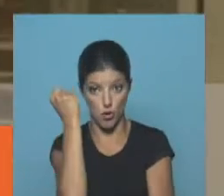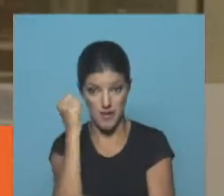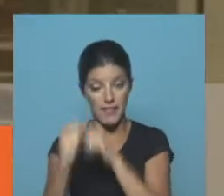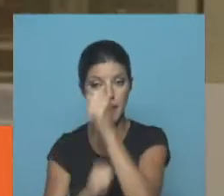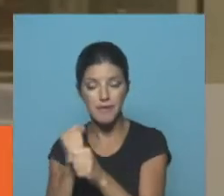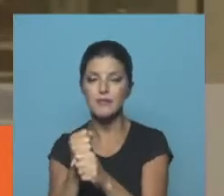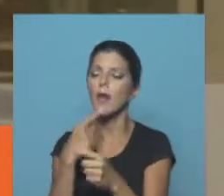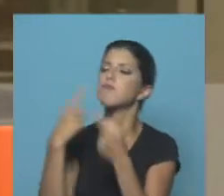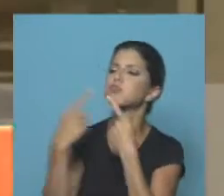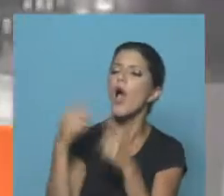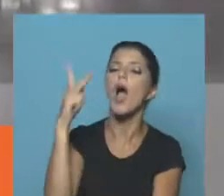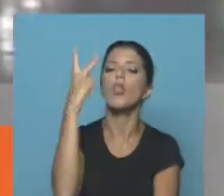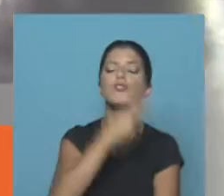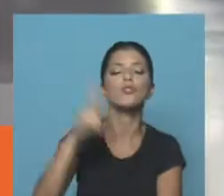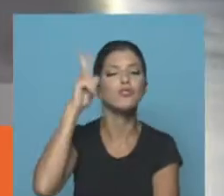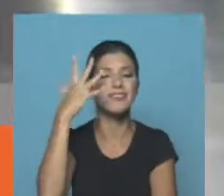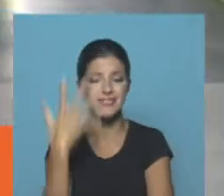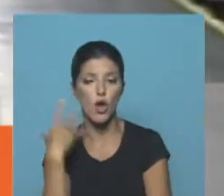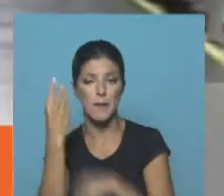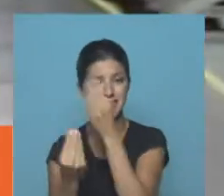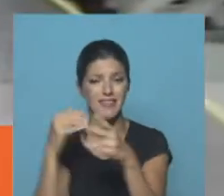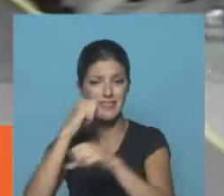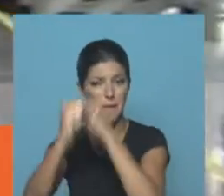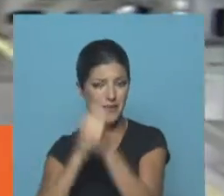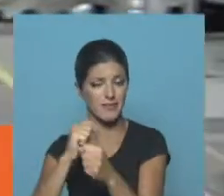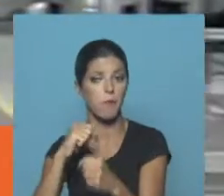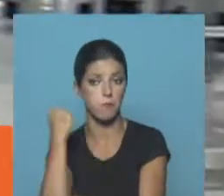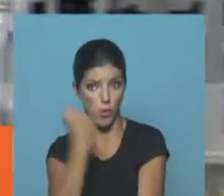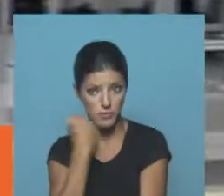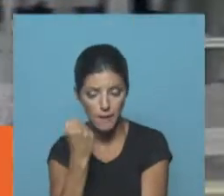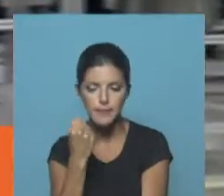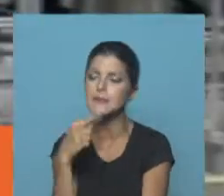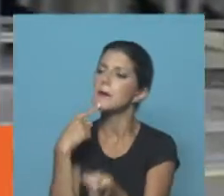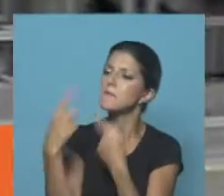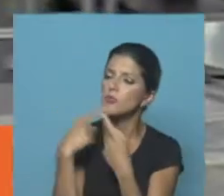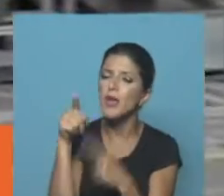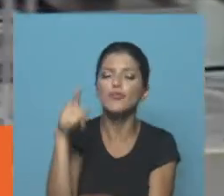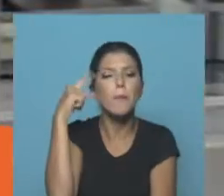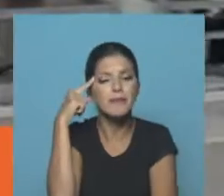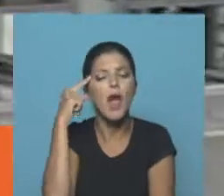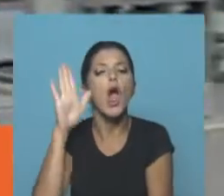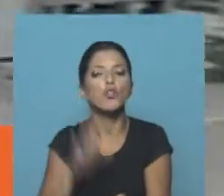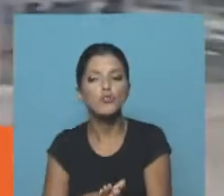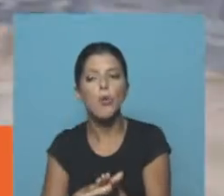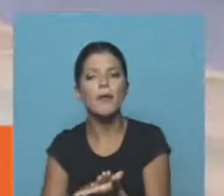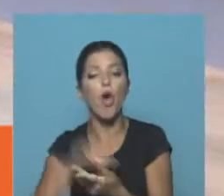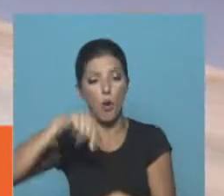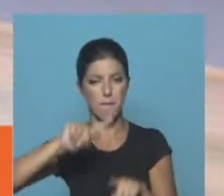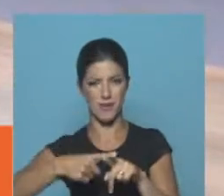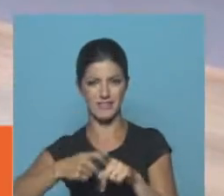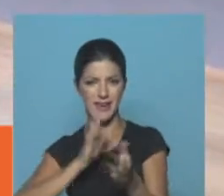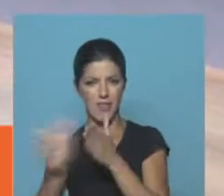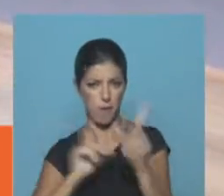a 285 representantes de grandes compañías a quienes les preguntó qué pensaban sobre la actual política